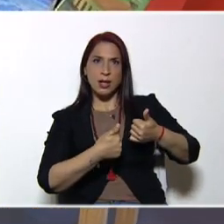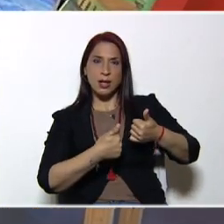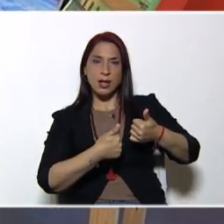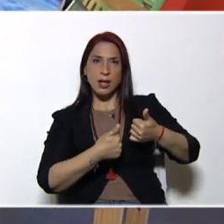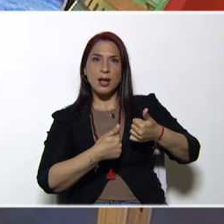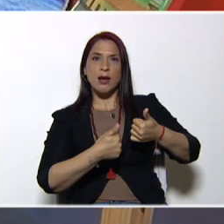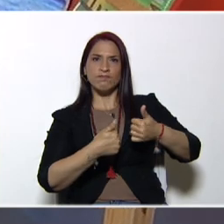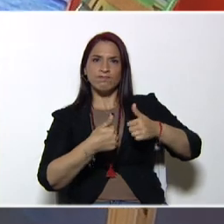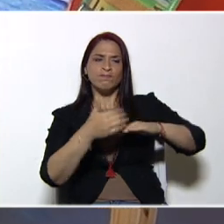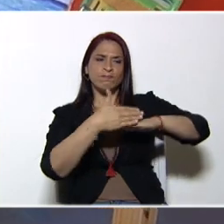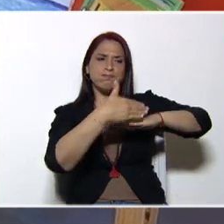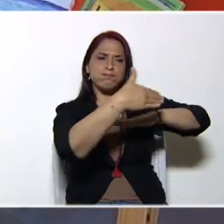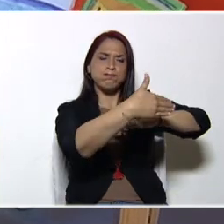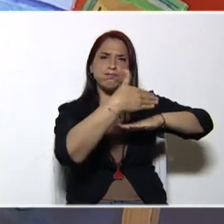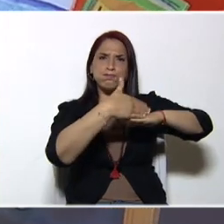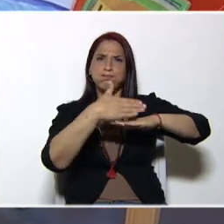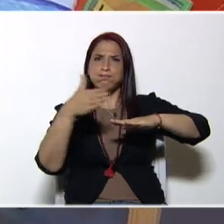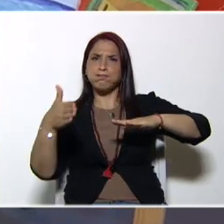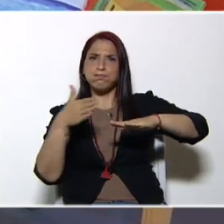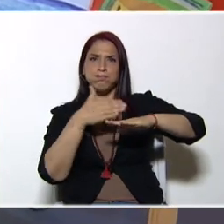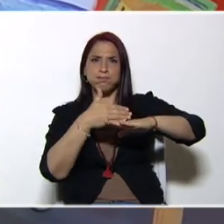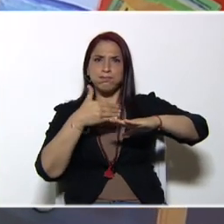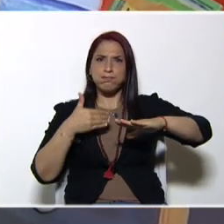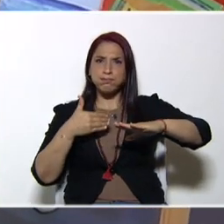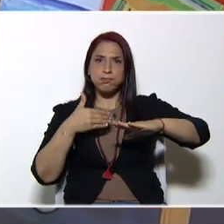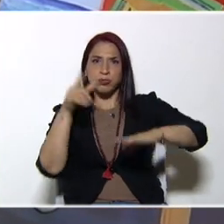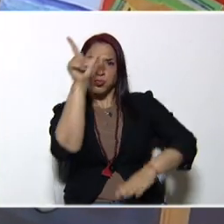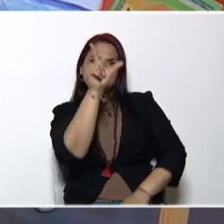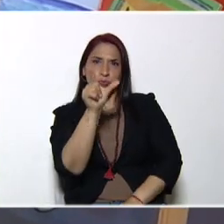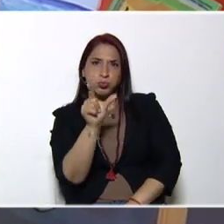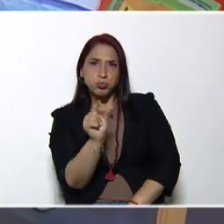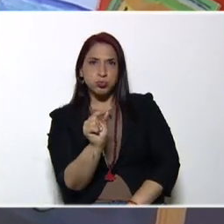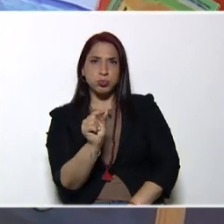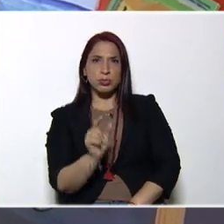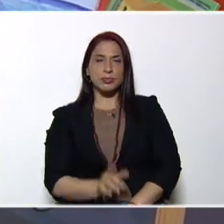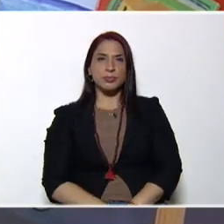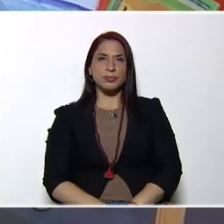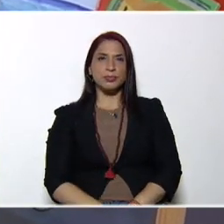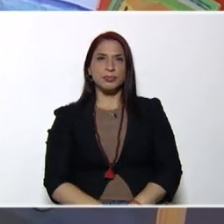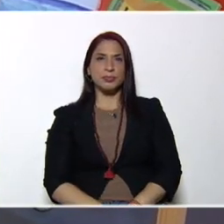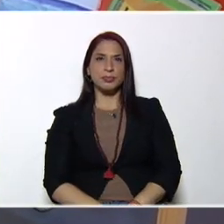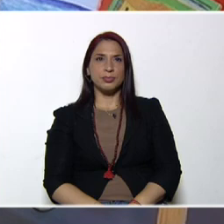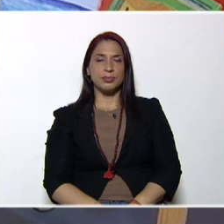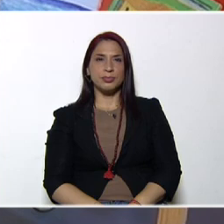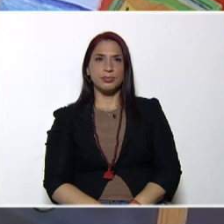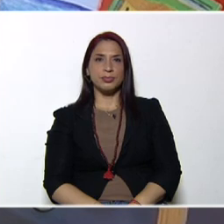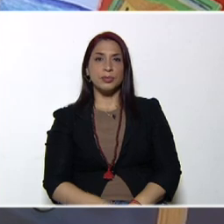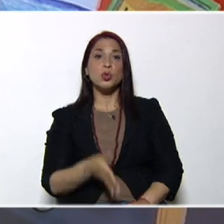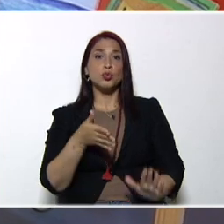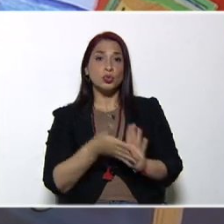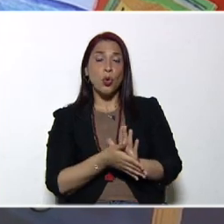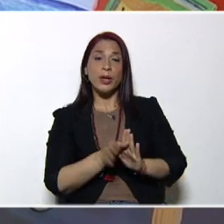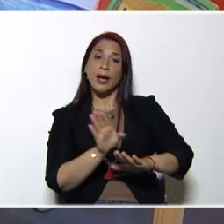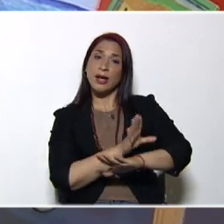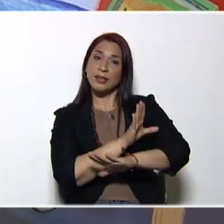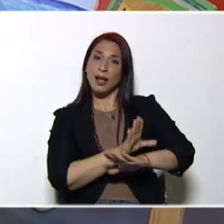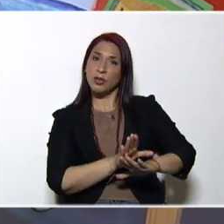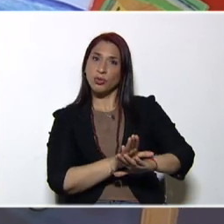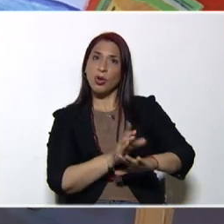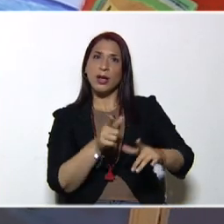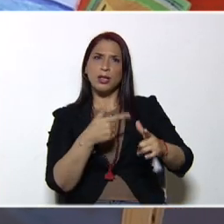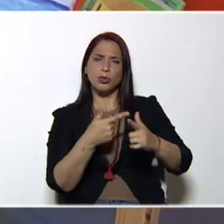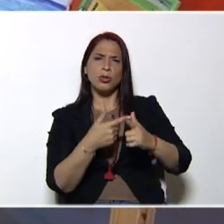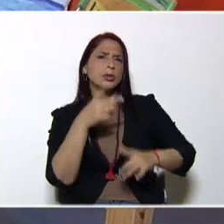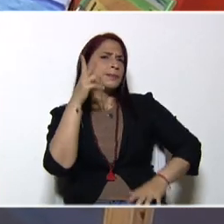límites. Los límites, gracias José Leonardo, los límites de la Guayana Esequiba, que era lo que ellas estaban cantándole ahí. Entonces, si le